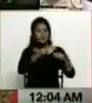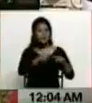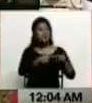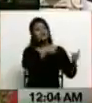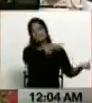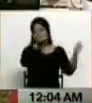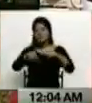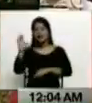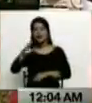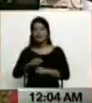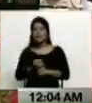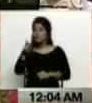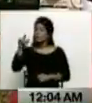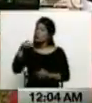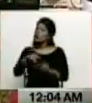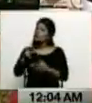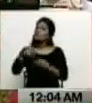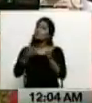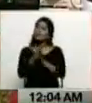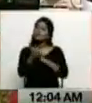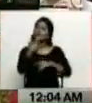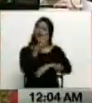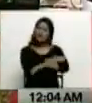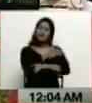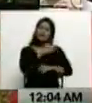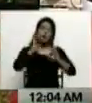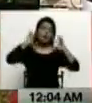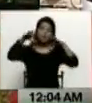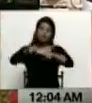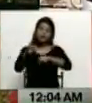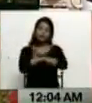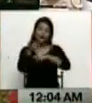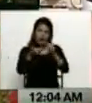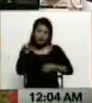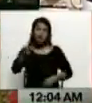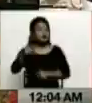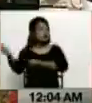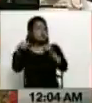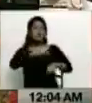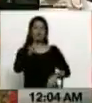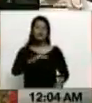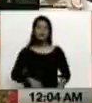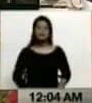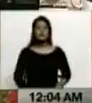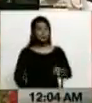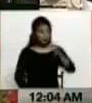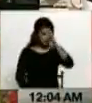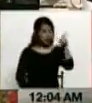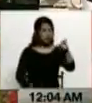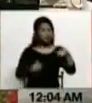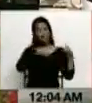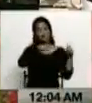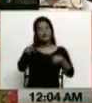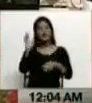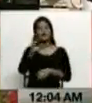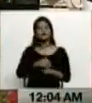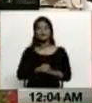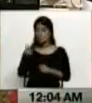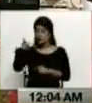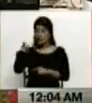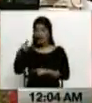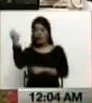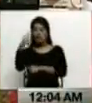para Caracas se va para carabobo y le dicen para Caracas se va para barinas y le dicen para Caracas se va para